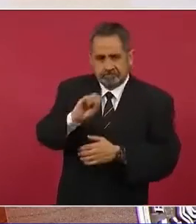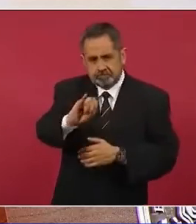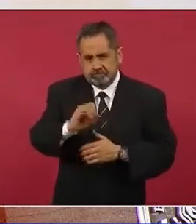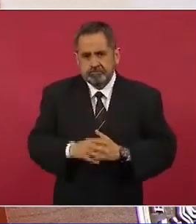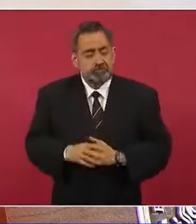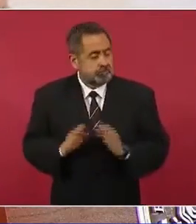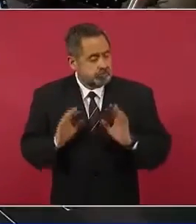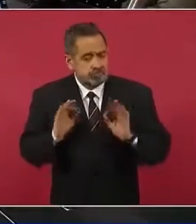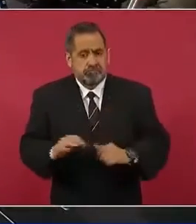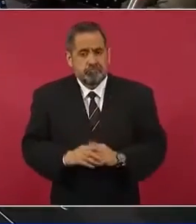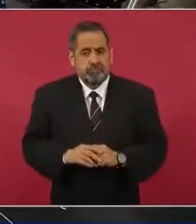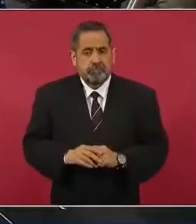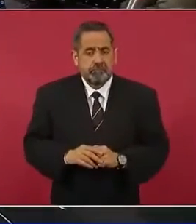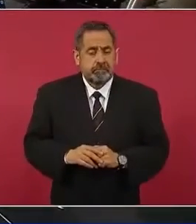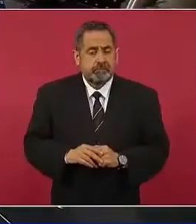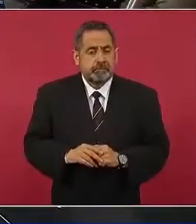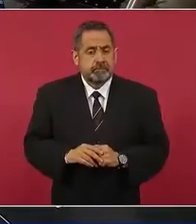el señor de